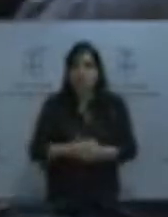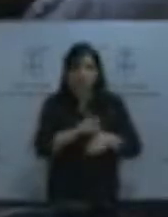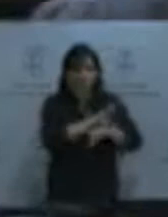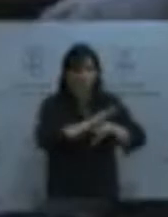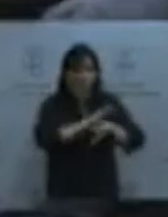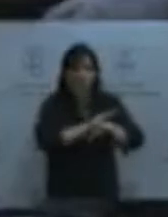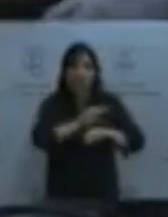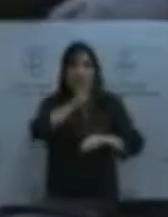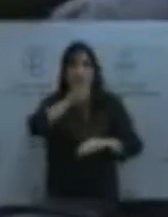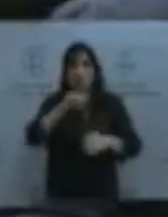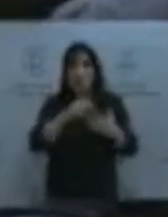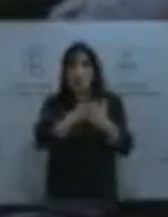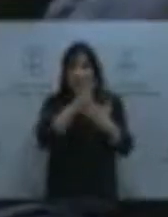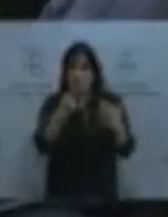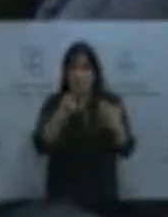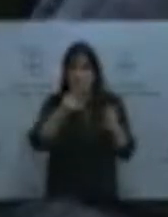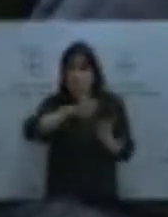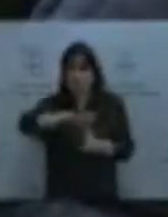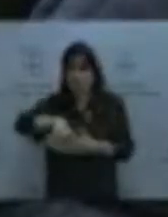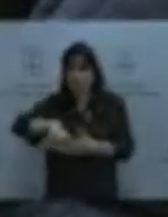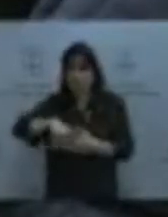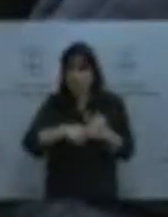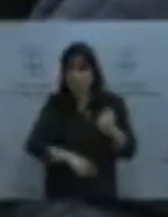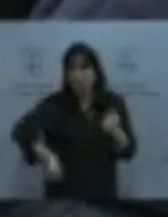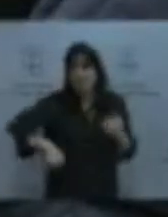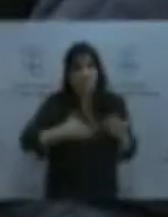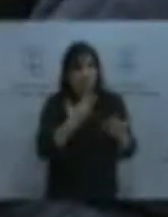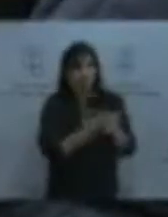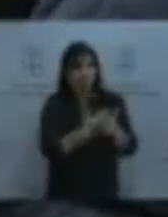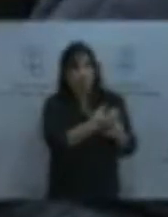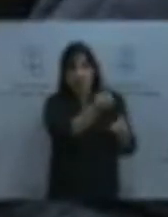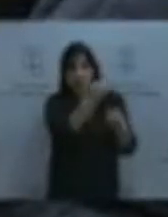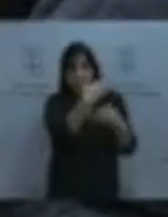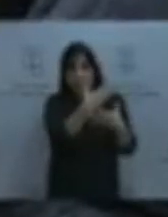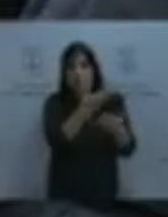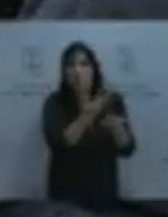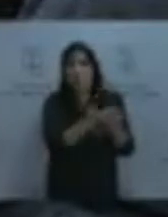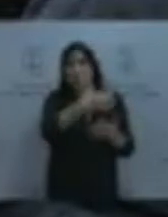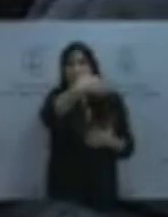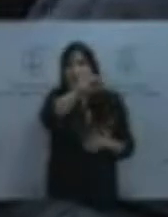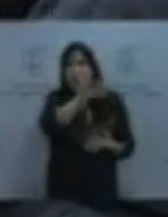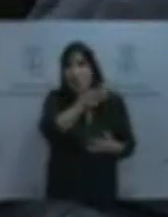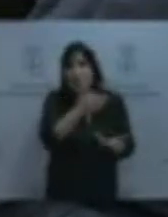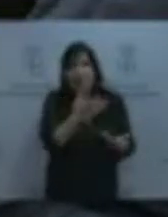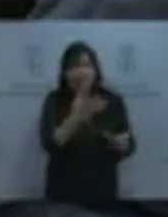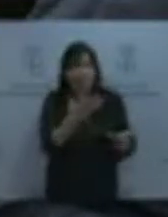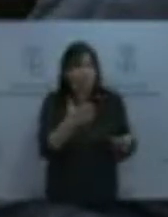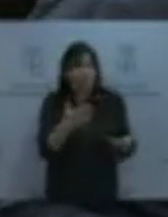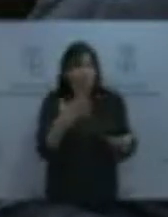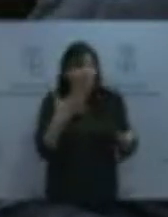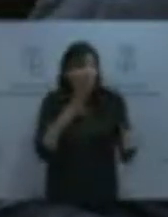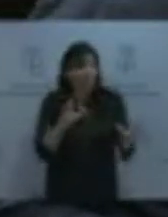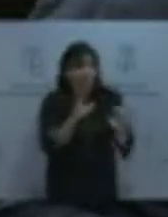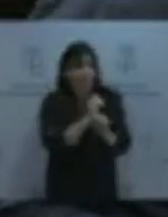realizaba una solicitud de información con una única petición respecto a la que no cabía interpretación alguna. Contrato para la utilización de la red Asturcom